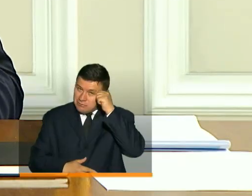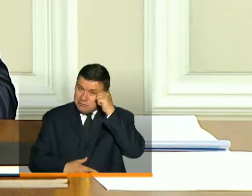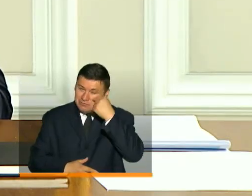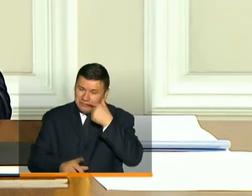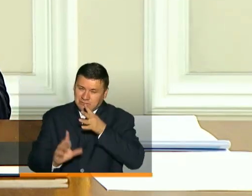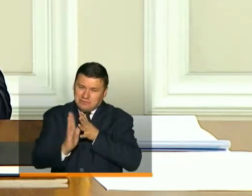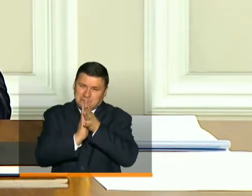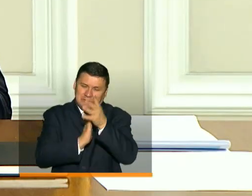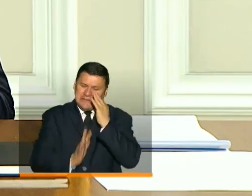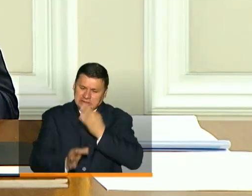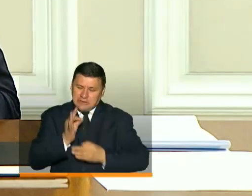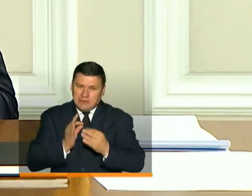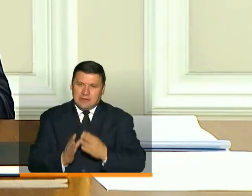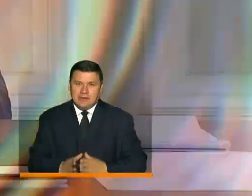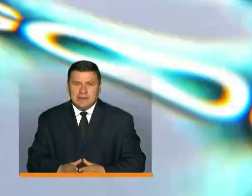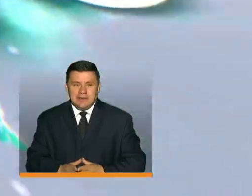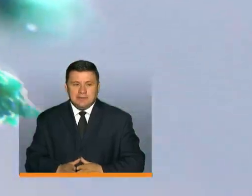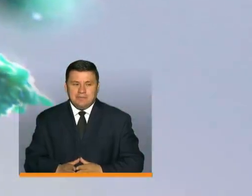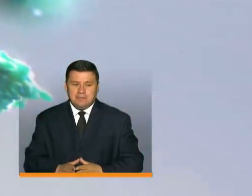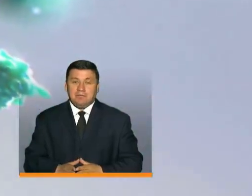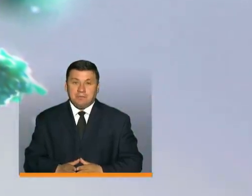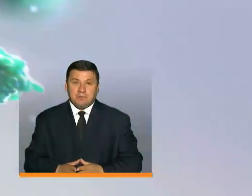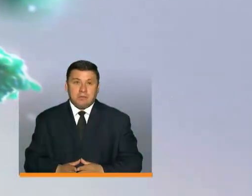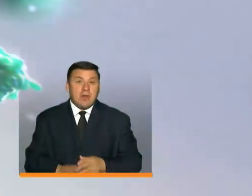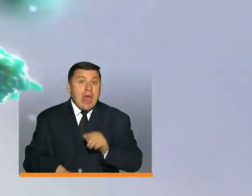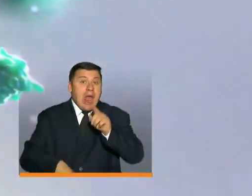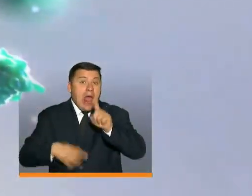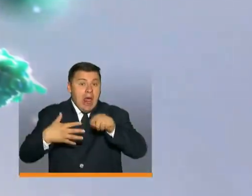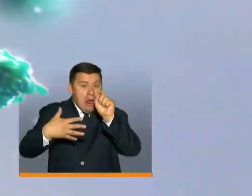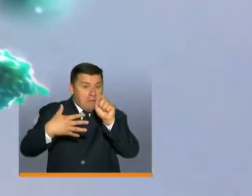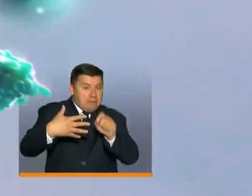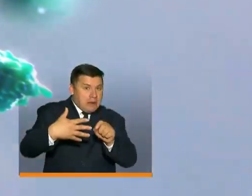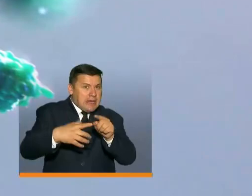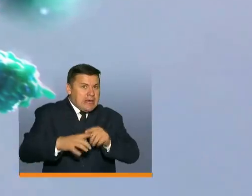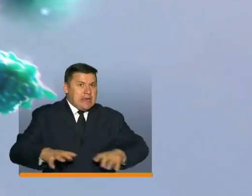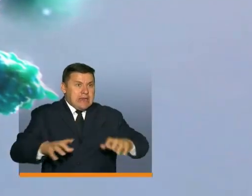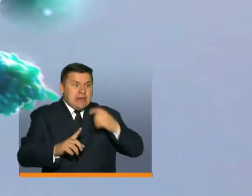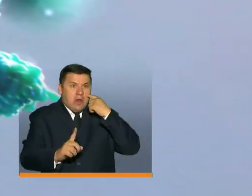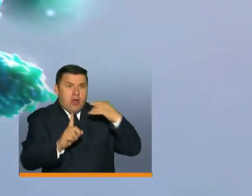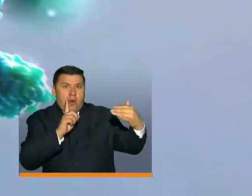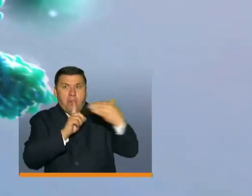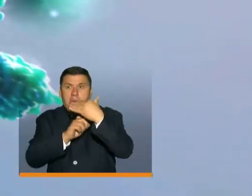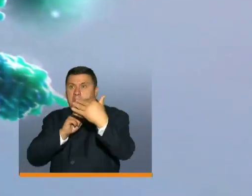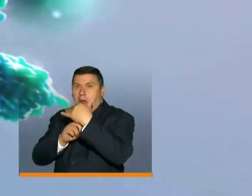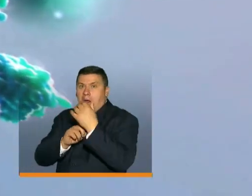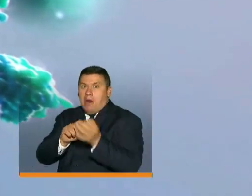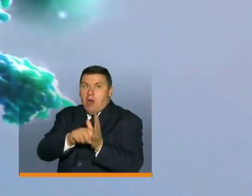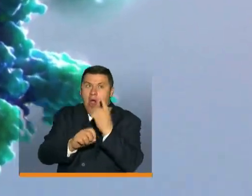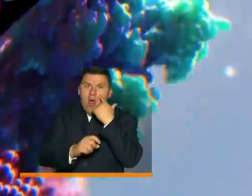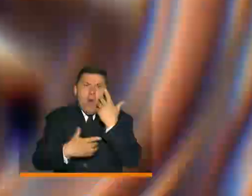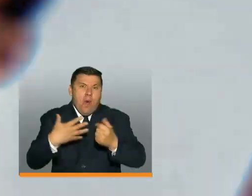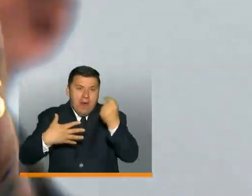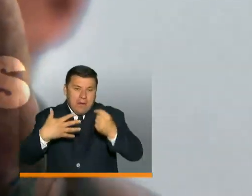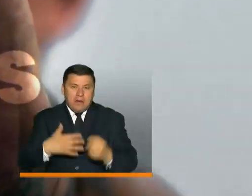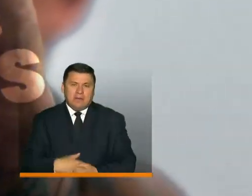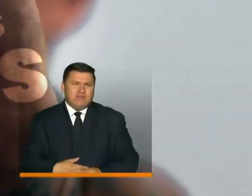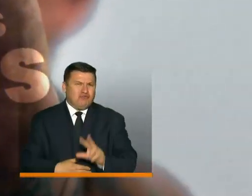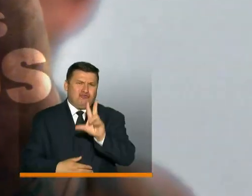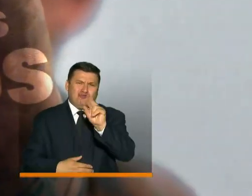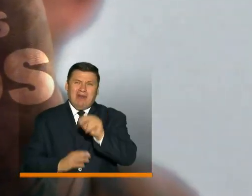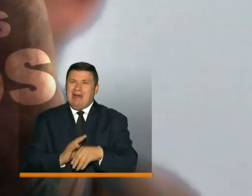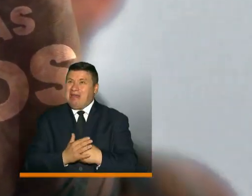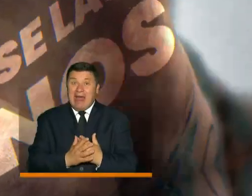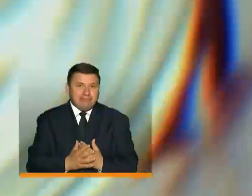este mensaje de autocuidado. Estas son algunas actividades de riesgo para contraer el coronavirus. No lavarse